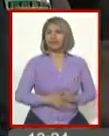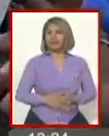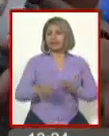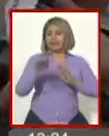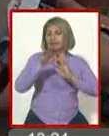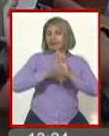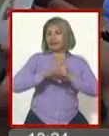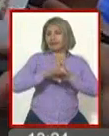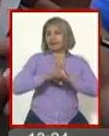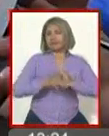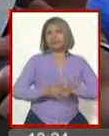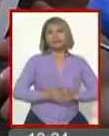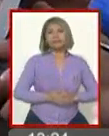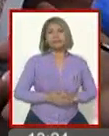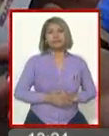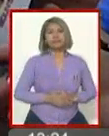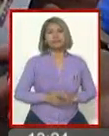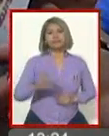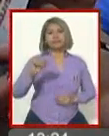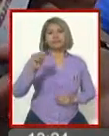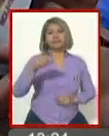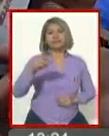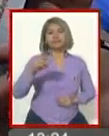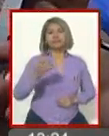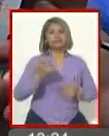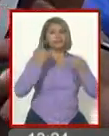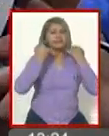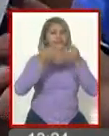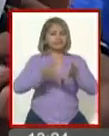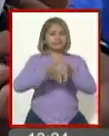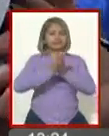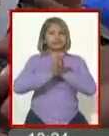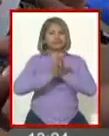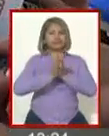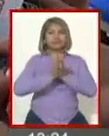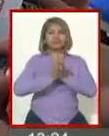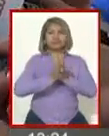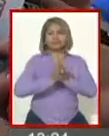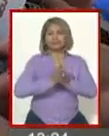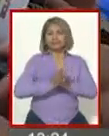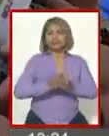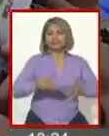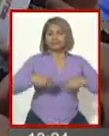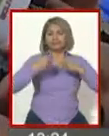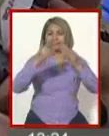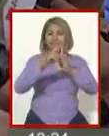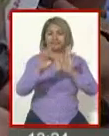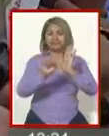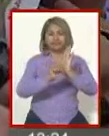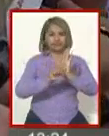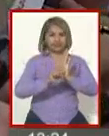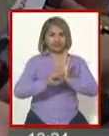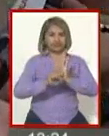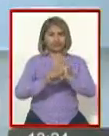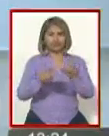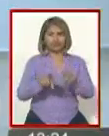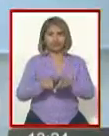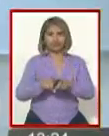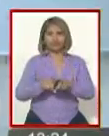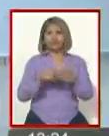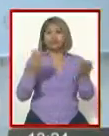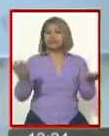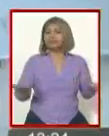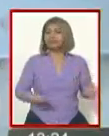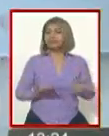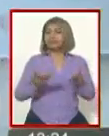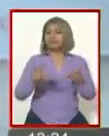de bajo rango. Voy a hacer un informe pidiendo que el Comando General emita una resolución administrativa